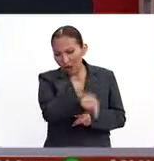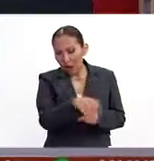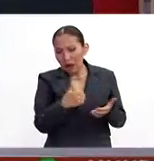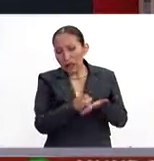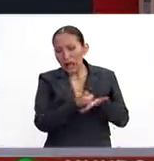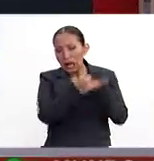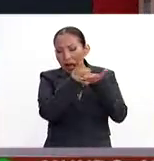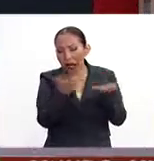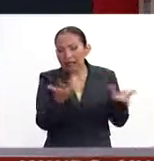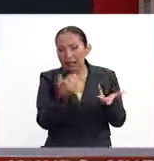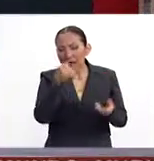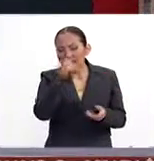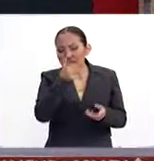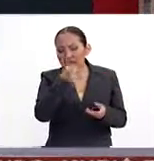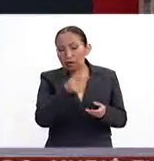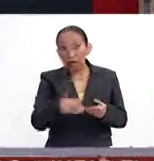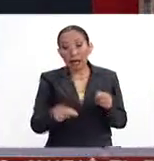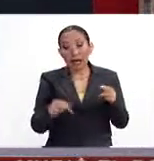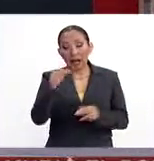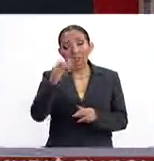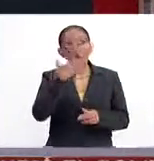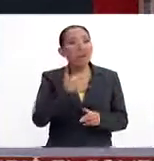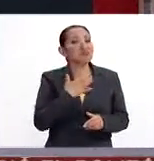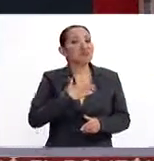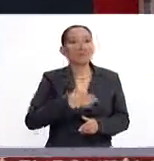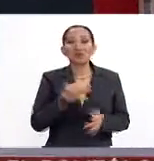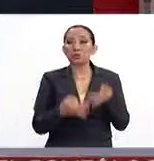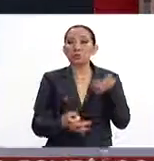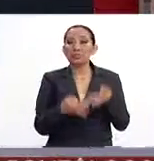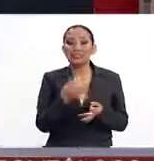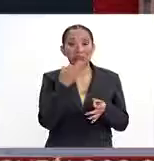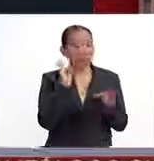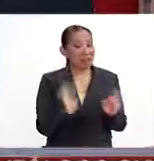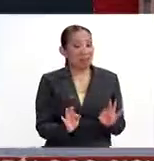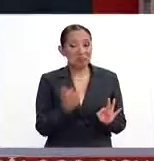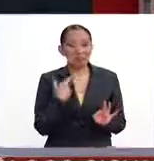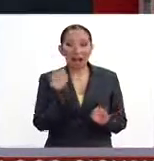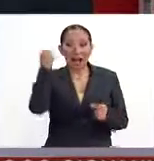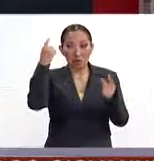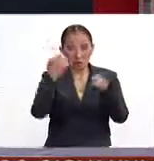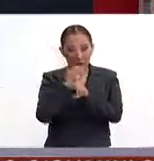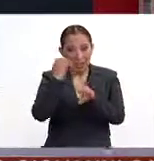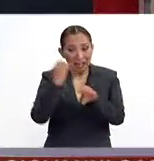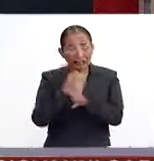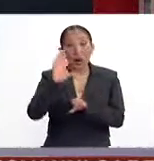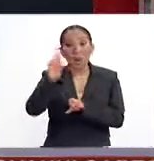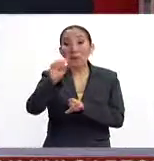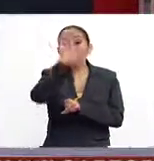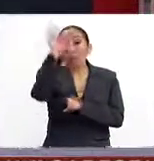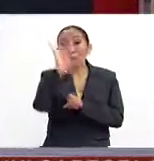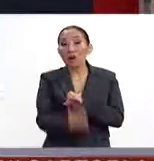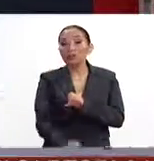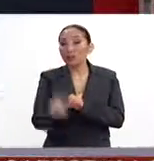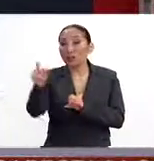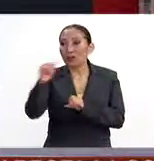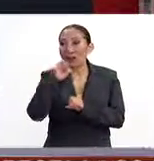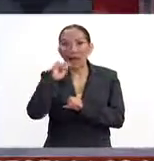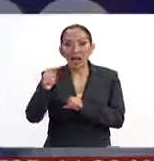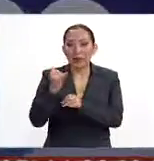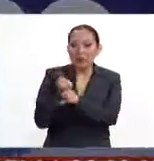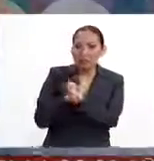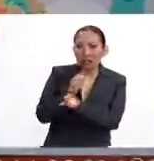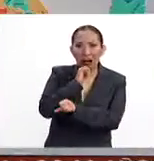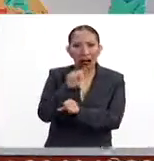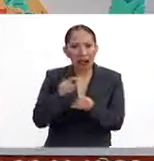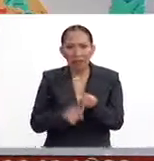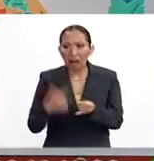también estarlo generando es el nivel de impunidad que hay en el país. Hay estados que tienen un 90% de impunidad en homicidio, es